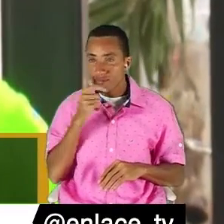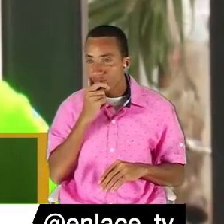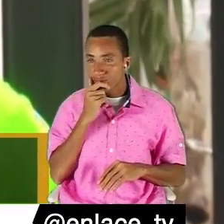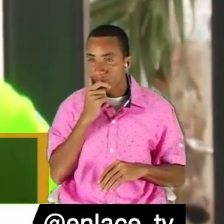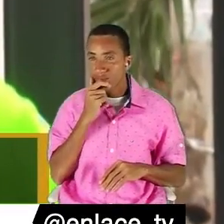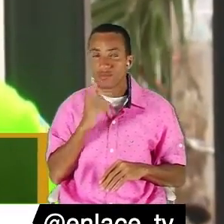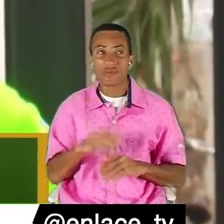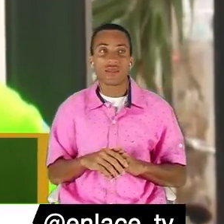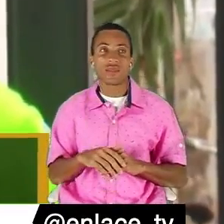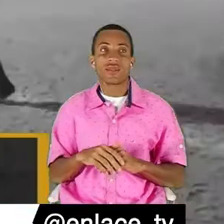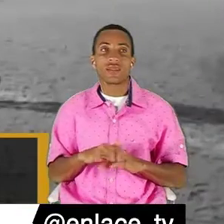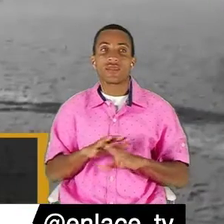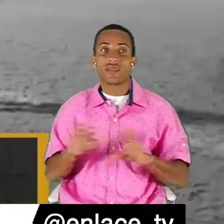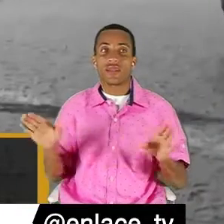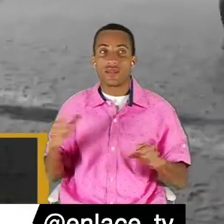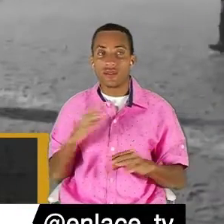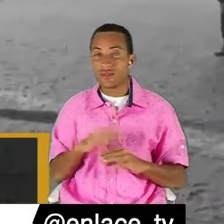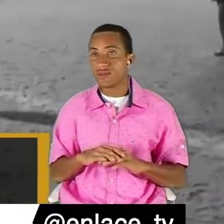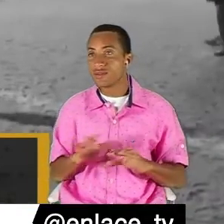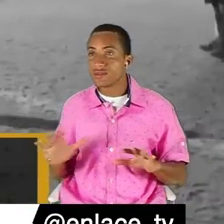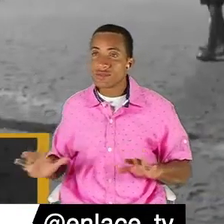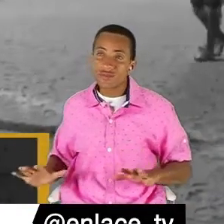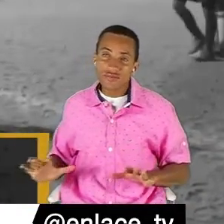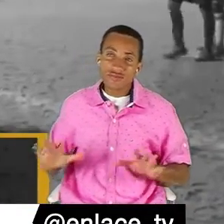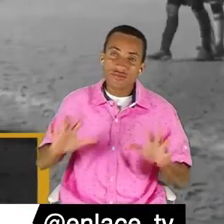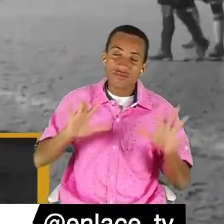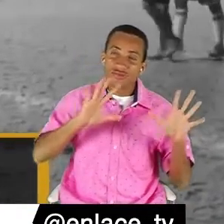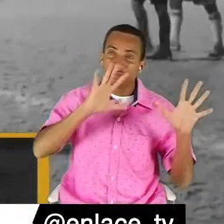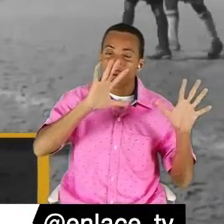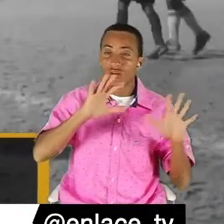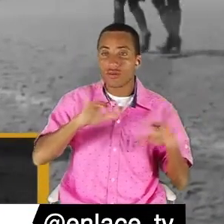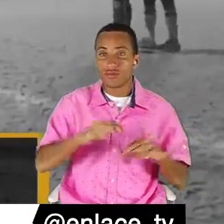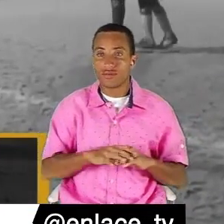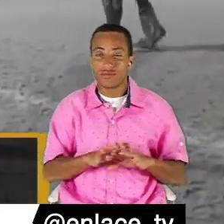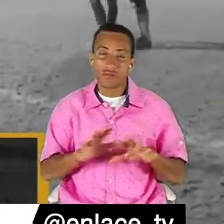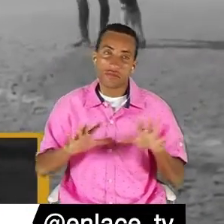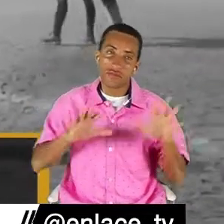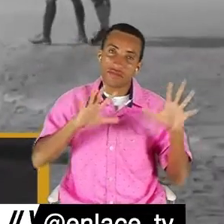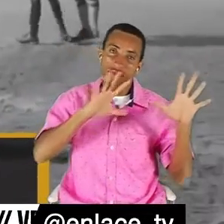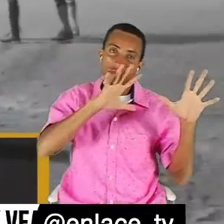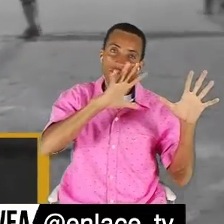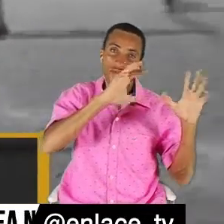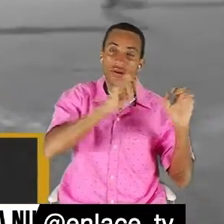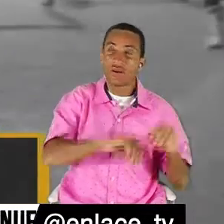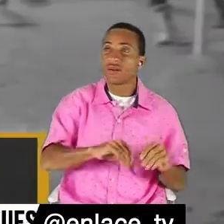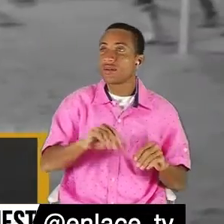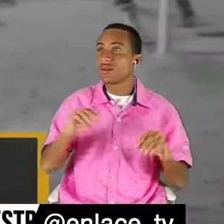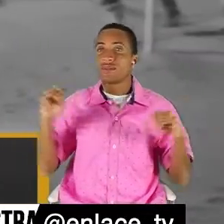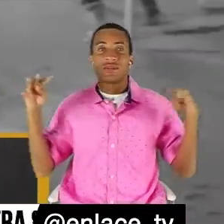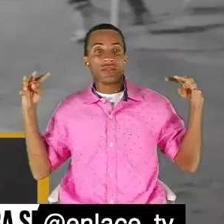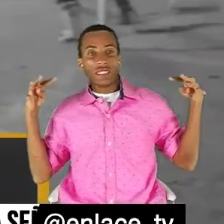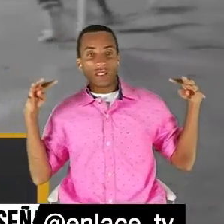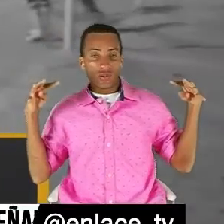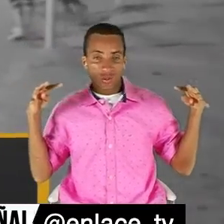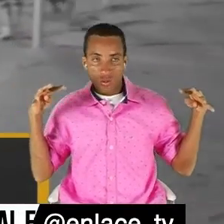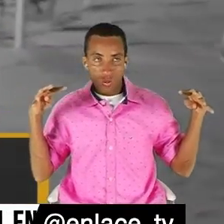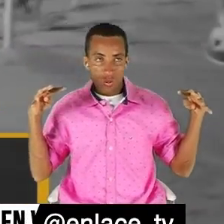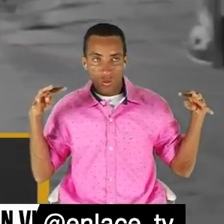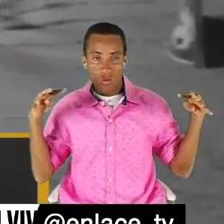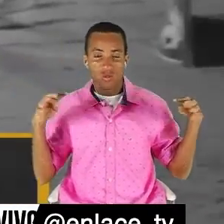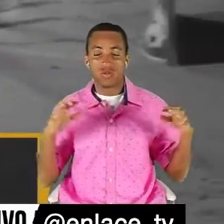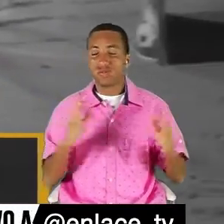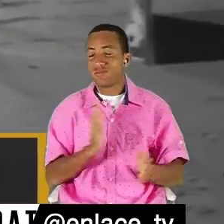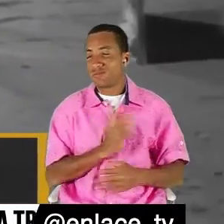me salió precisa y volé hacia el palo izquierdo y caí con ella y ambas tribunas me brindaron un